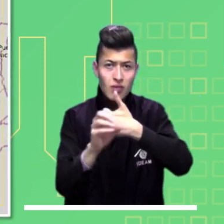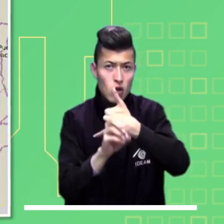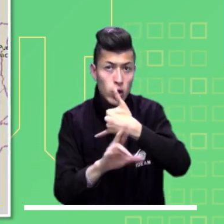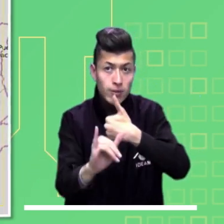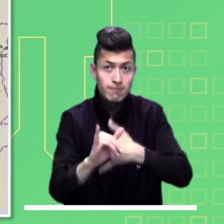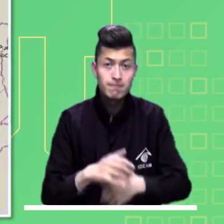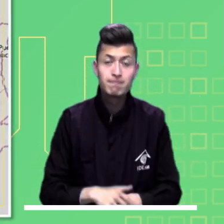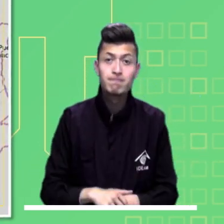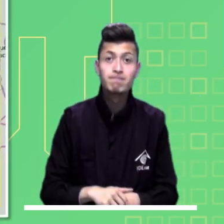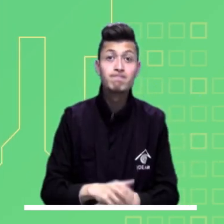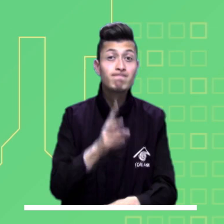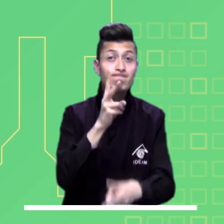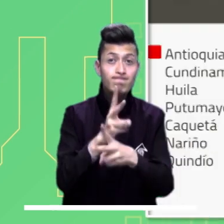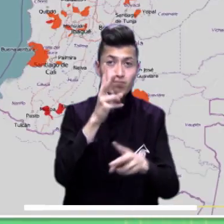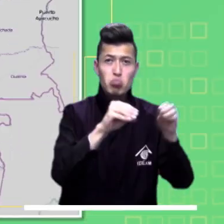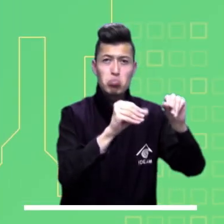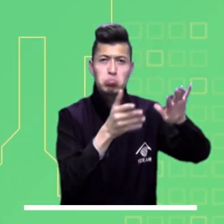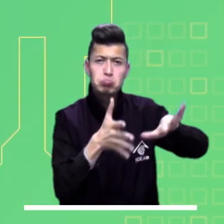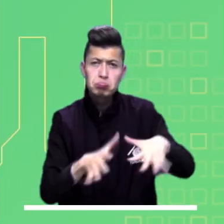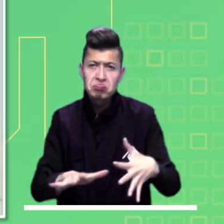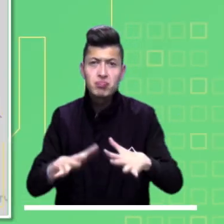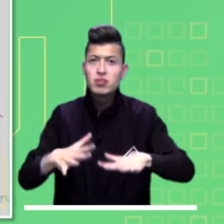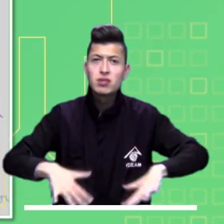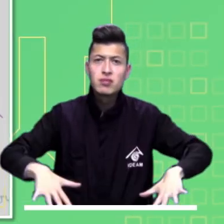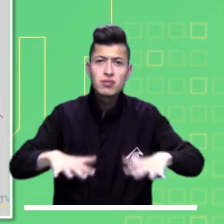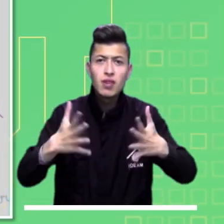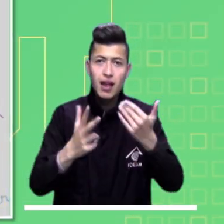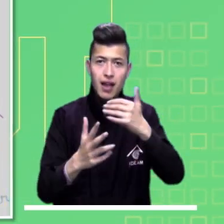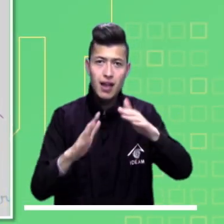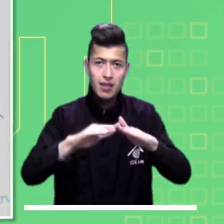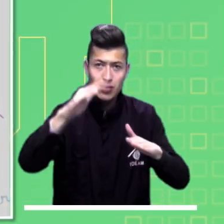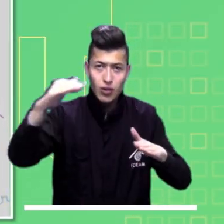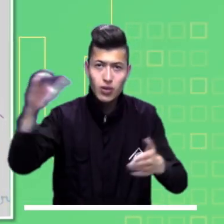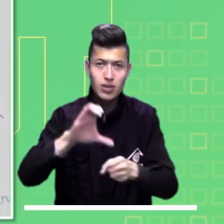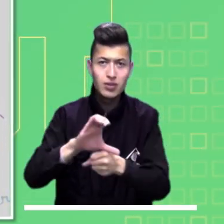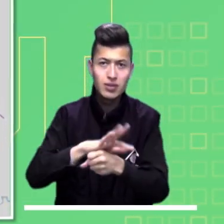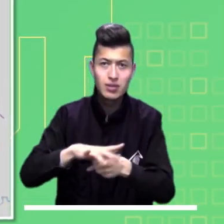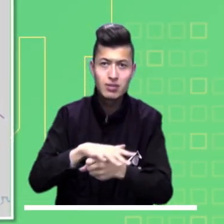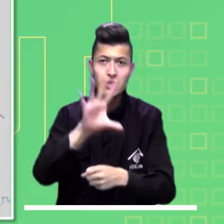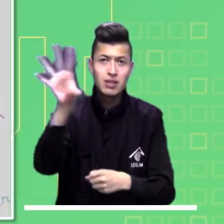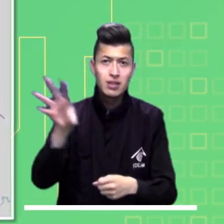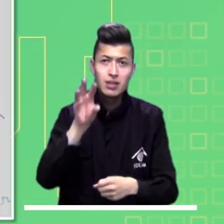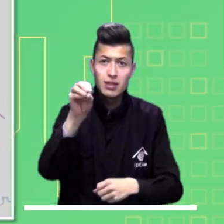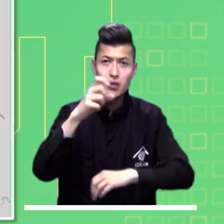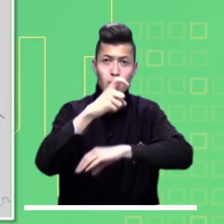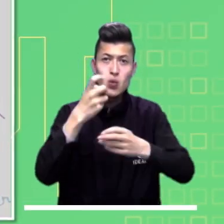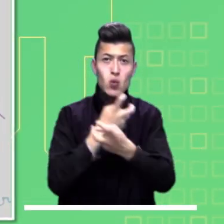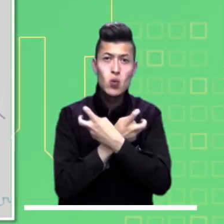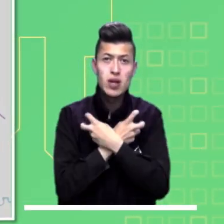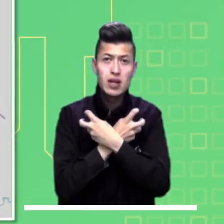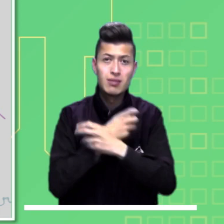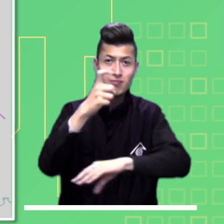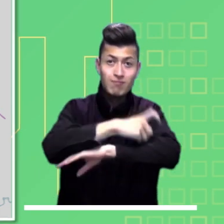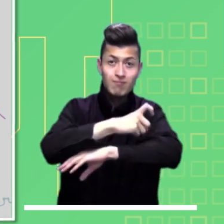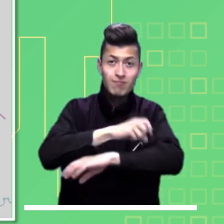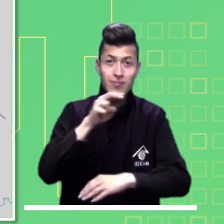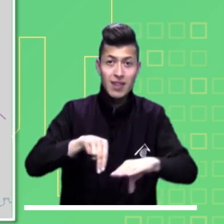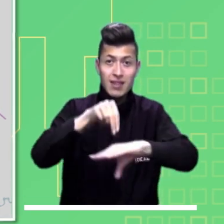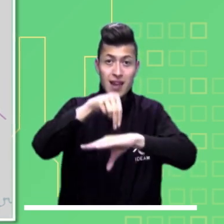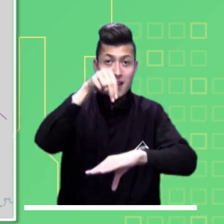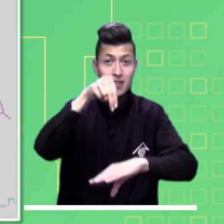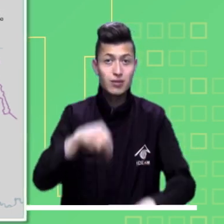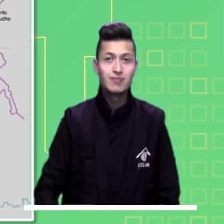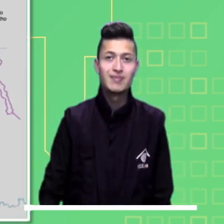departamentos de las regiones Caribe, Andina y Orinoquía. Hay alarma ante la alta posibilidad de deslizamientos de tierra en Antioquia, Cundinamarca,